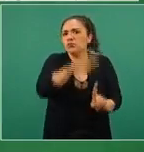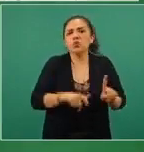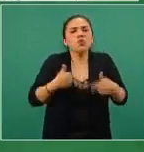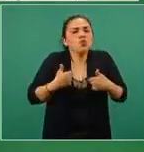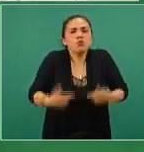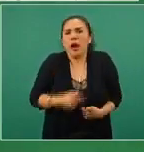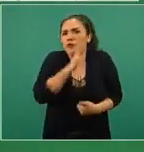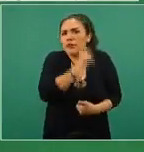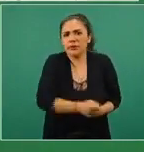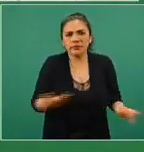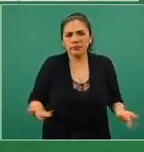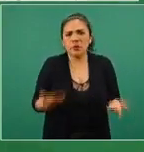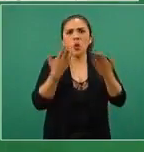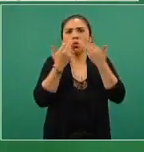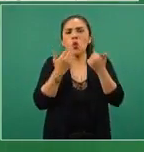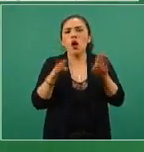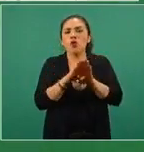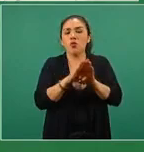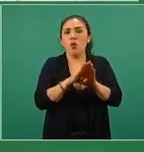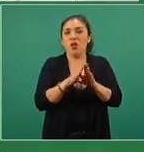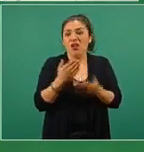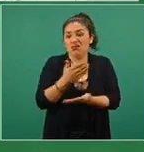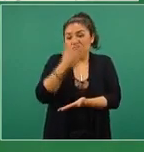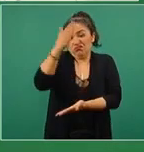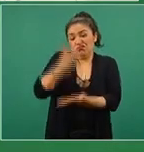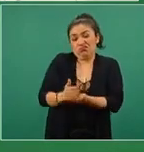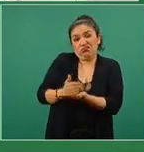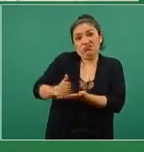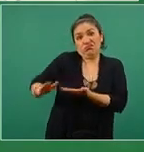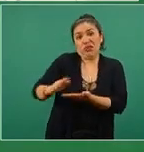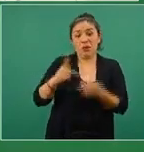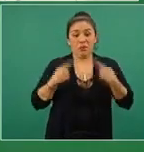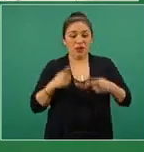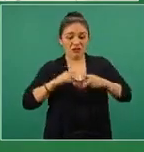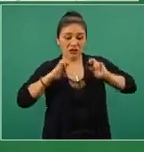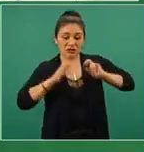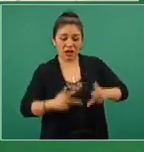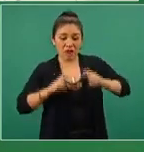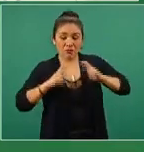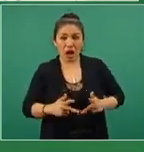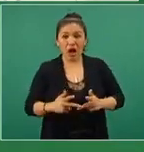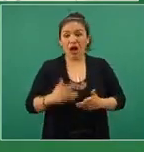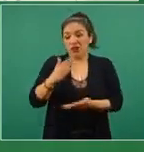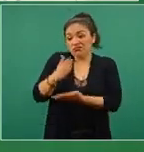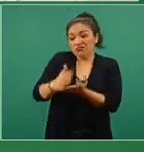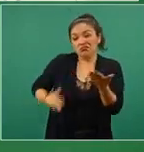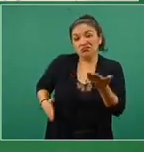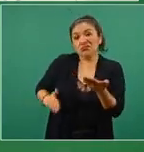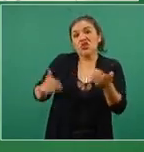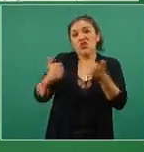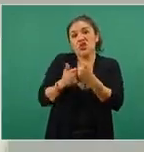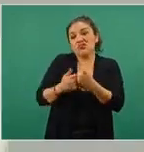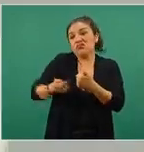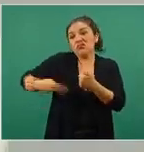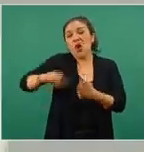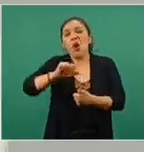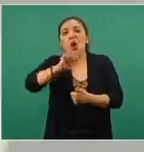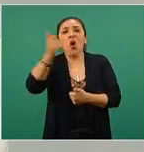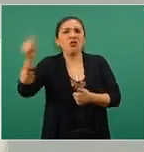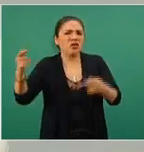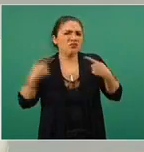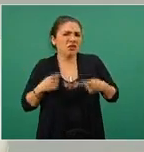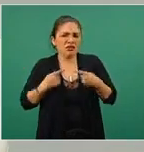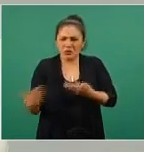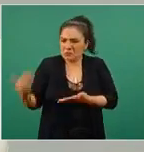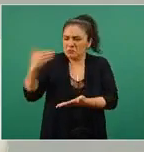seres humanos. No vemos una barrera entre chiapanecos, entre ningún connacional